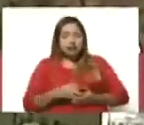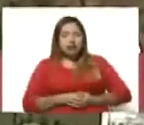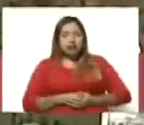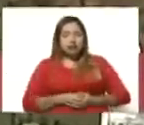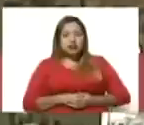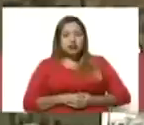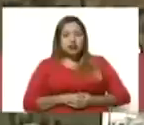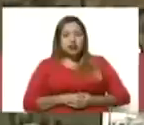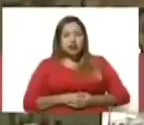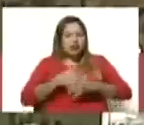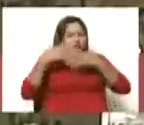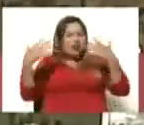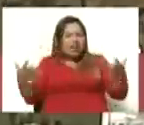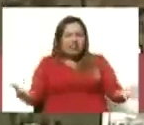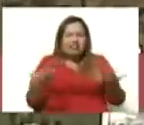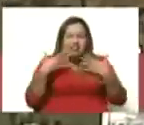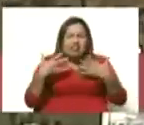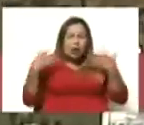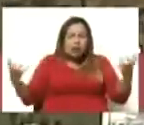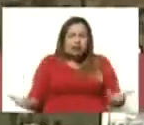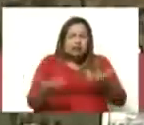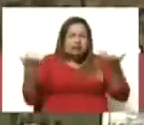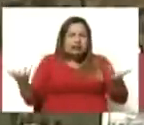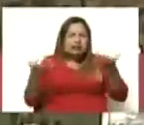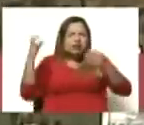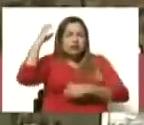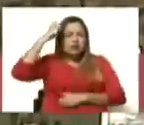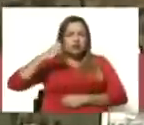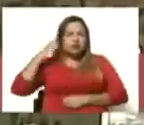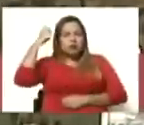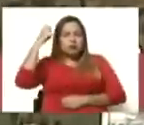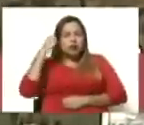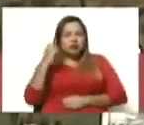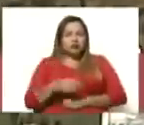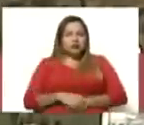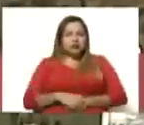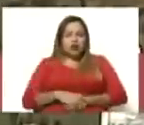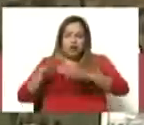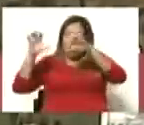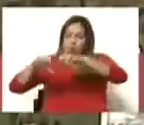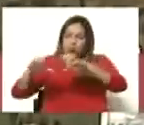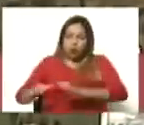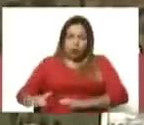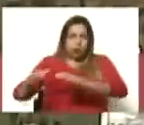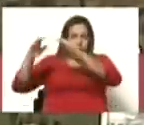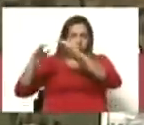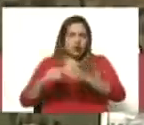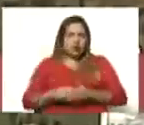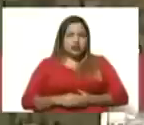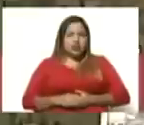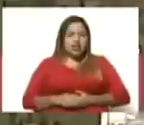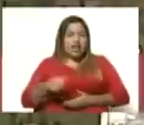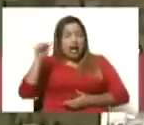grandes calorones, incendios en Europa. Las inundaciones en Pakistán, en